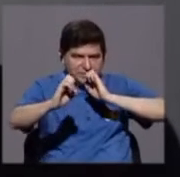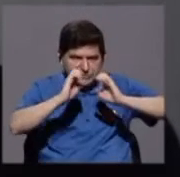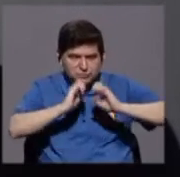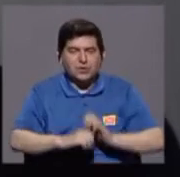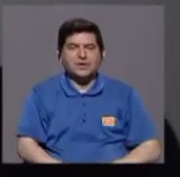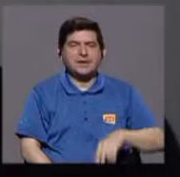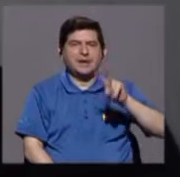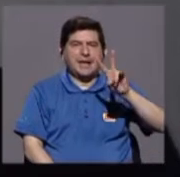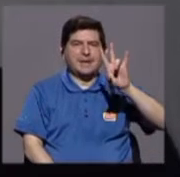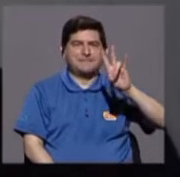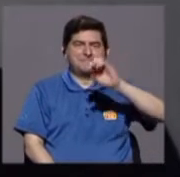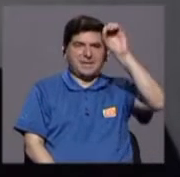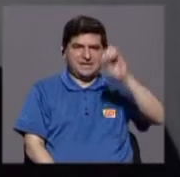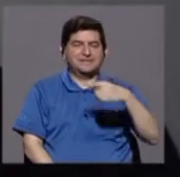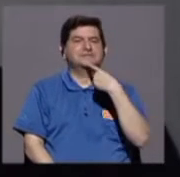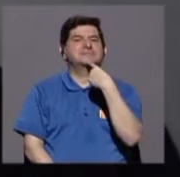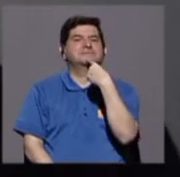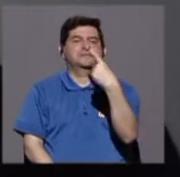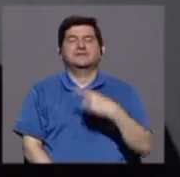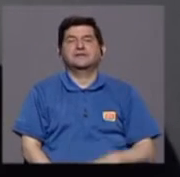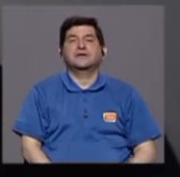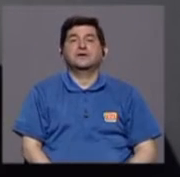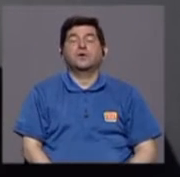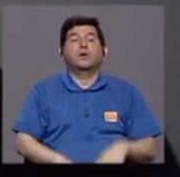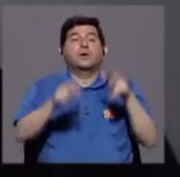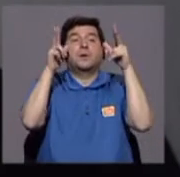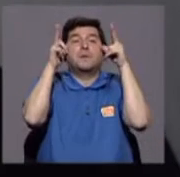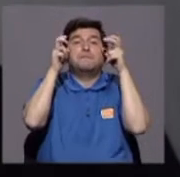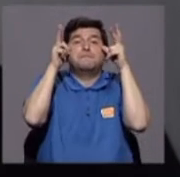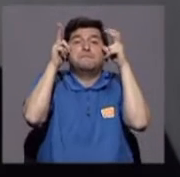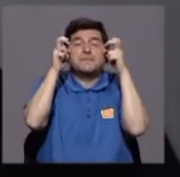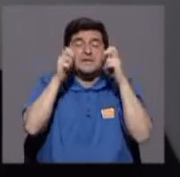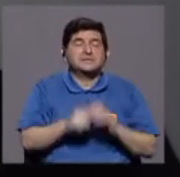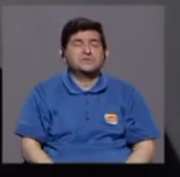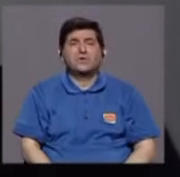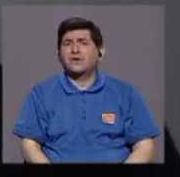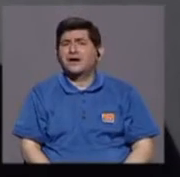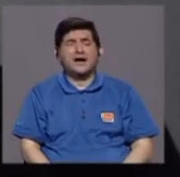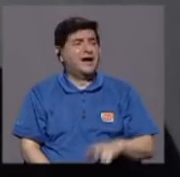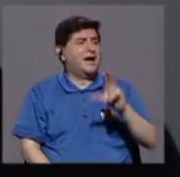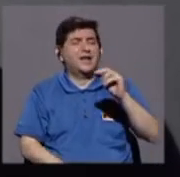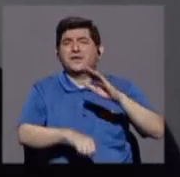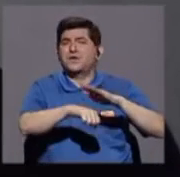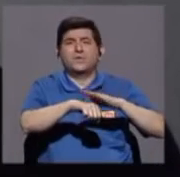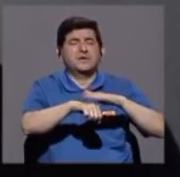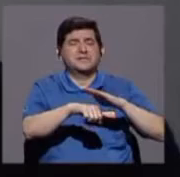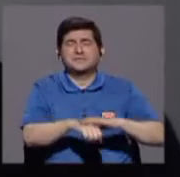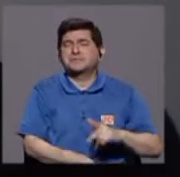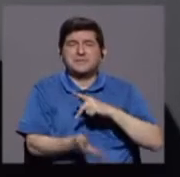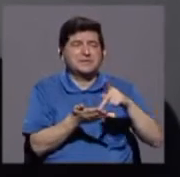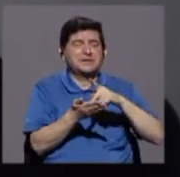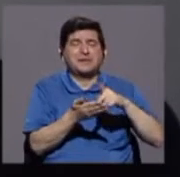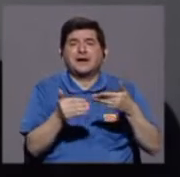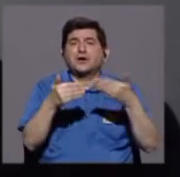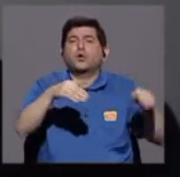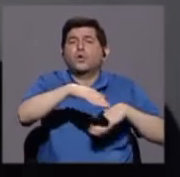un 27% dijo la percepción de ellos es que no les alcanza ni para lo básico, y